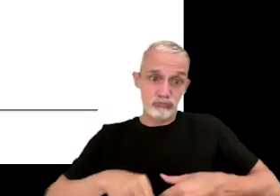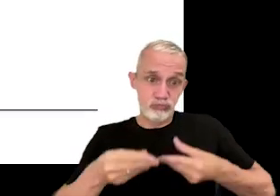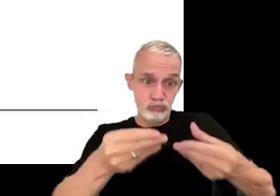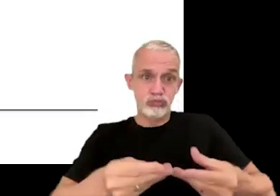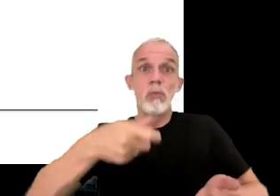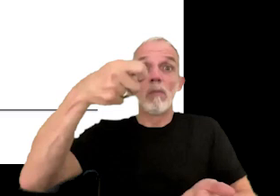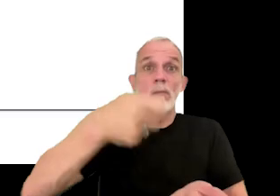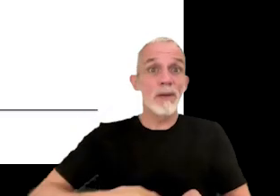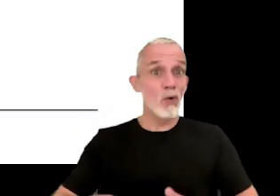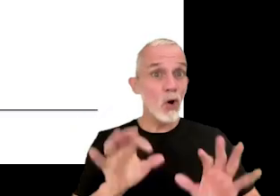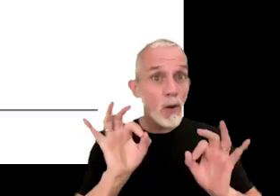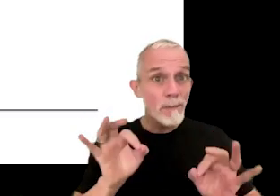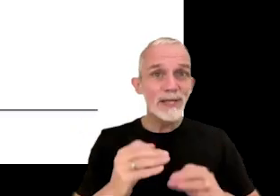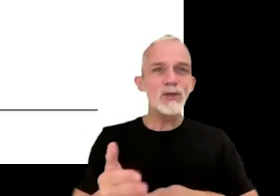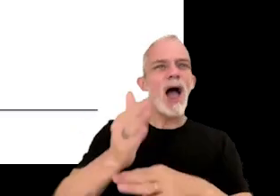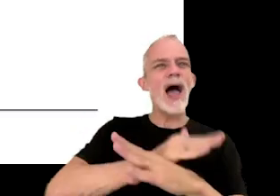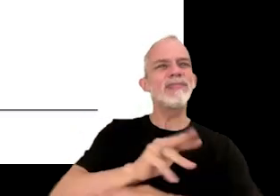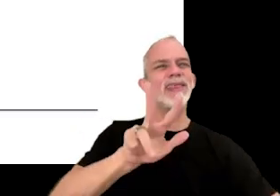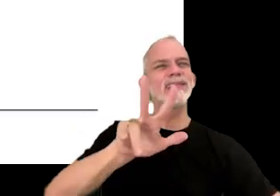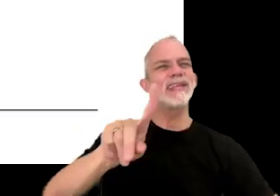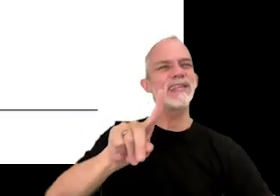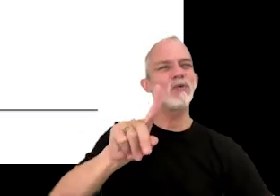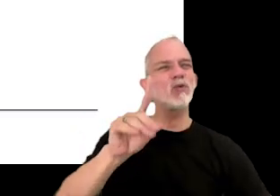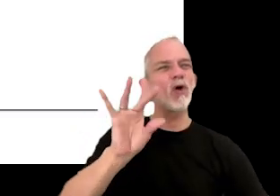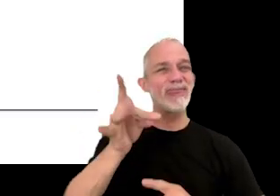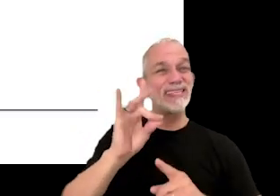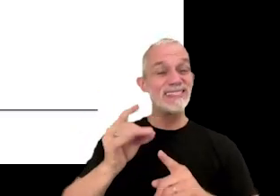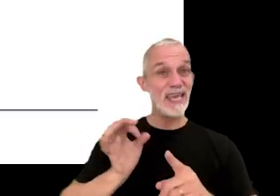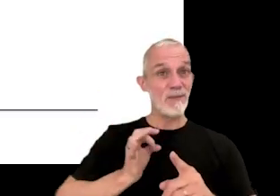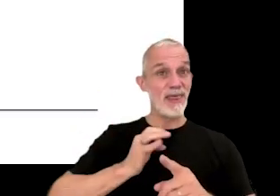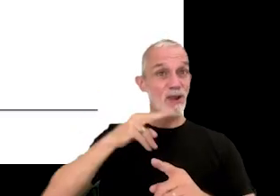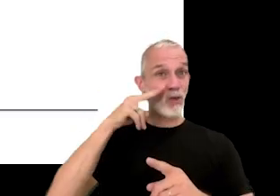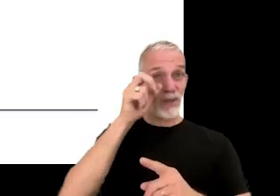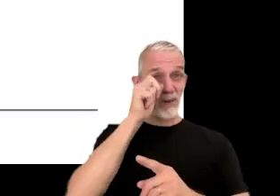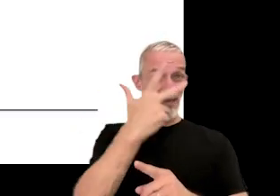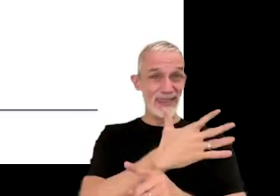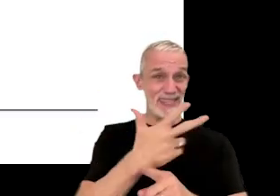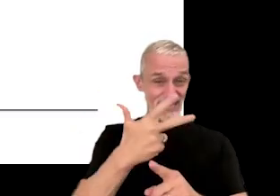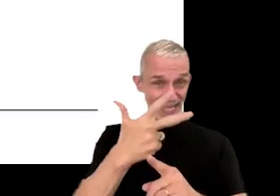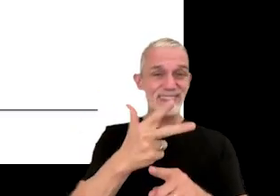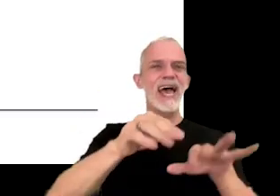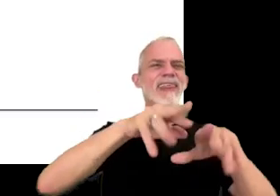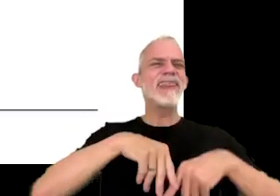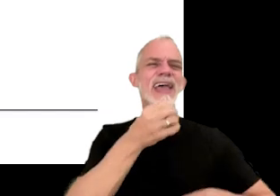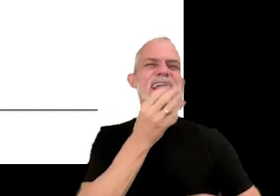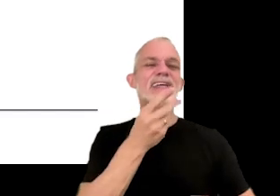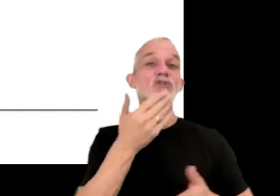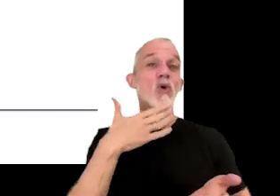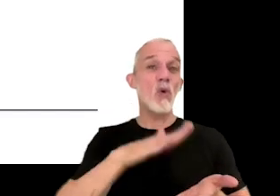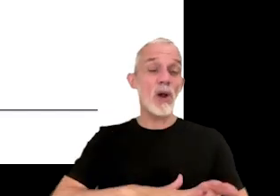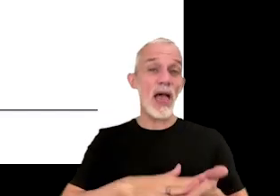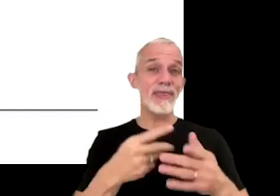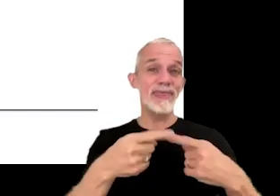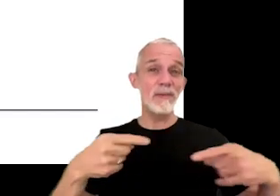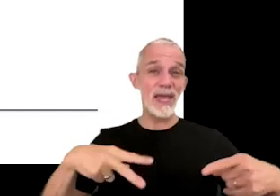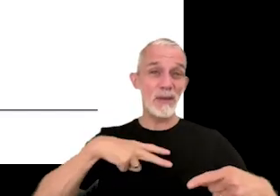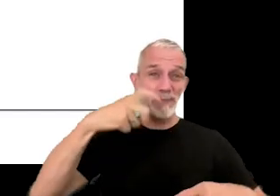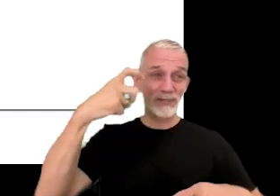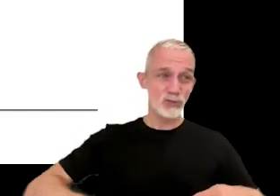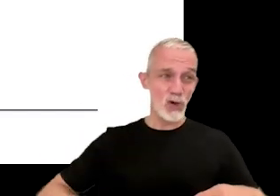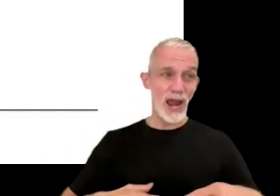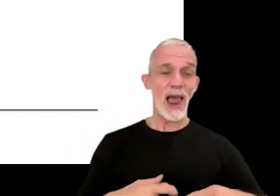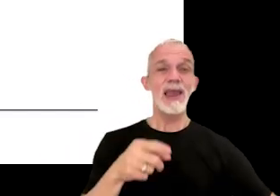cancelado antes del 31 de diciembre de 2023 las declaraciones juradas de bienes personales de